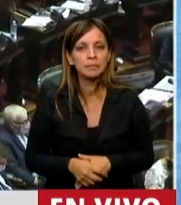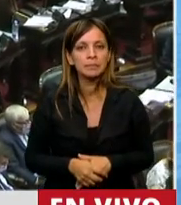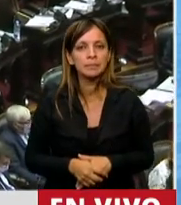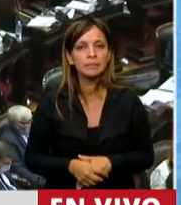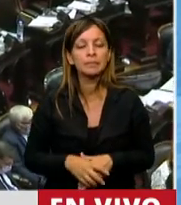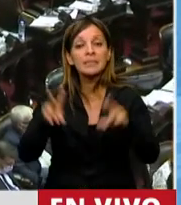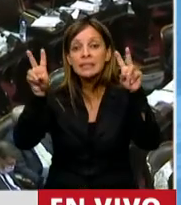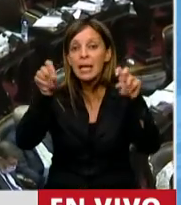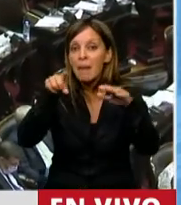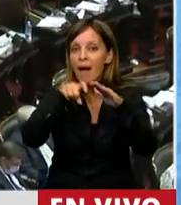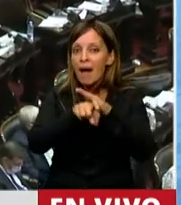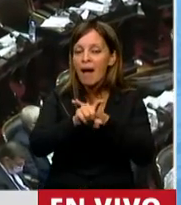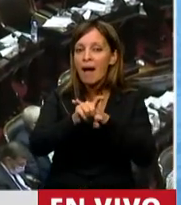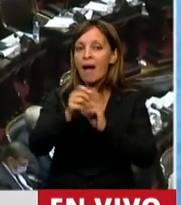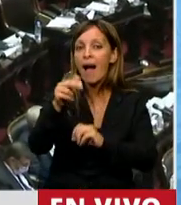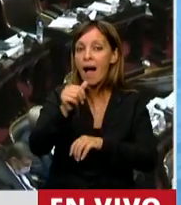En Lara San Juan,